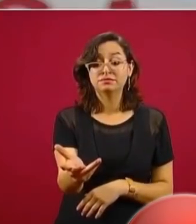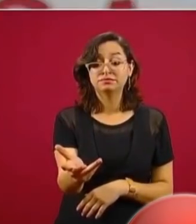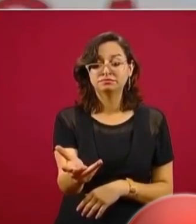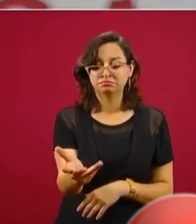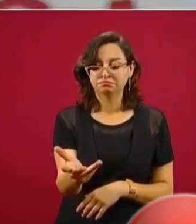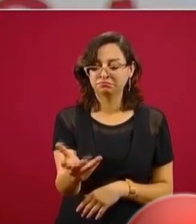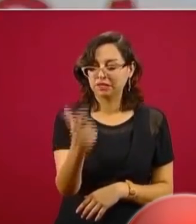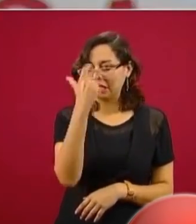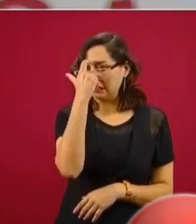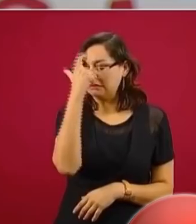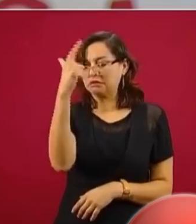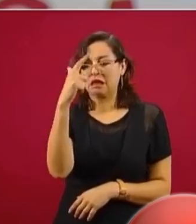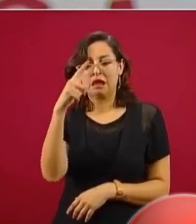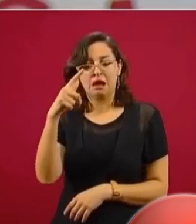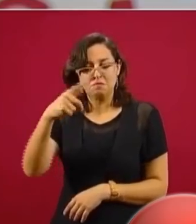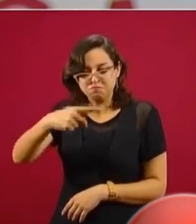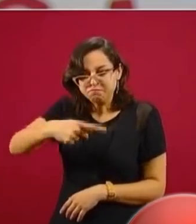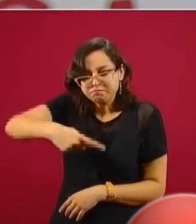nuestra.